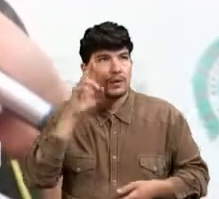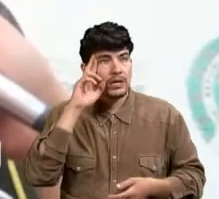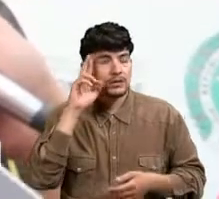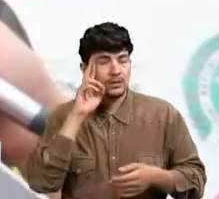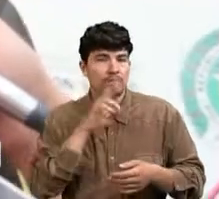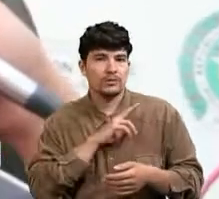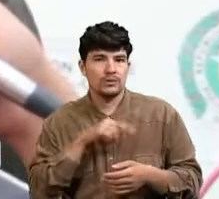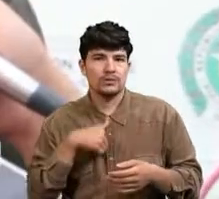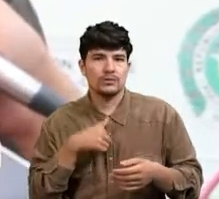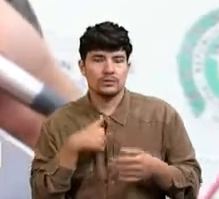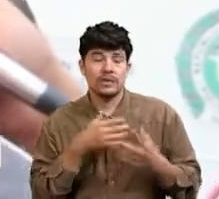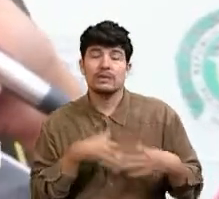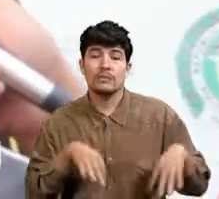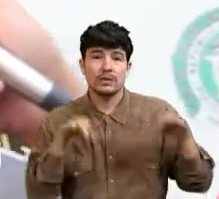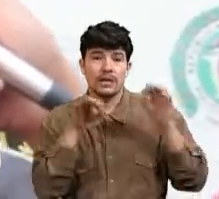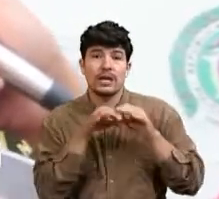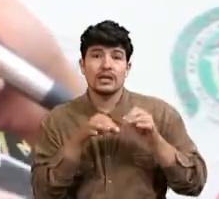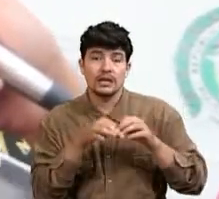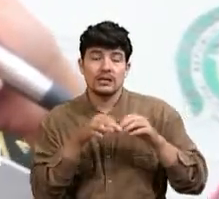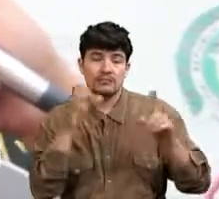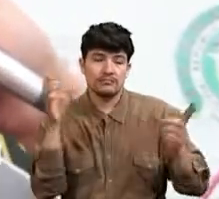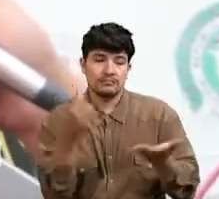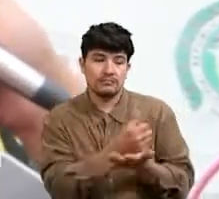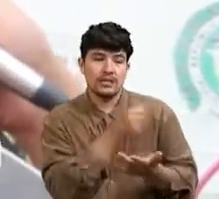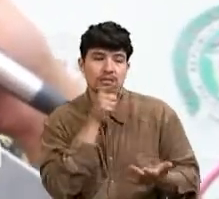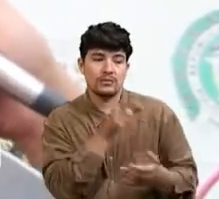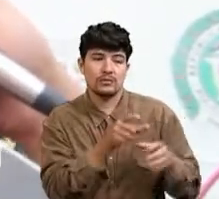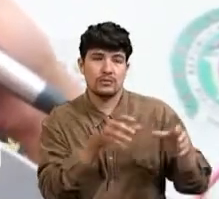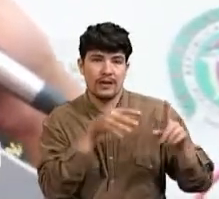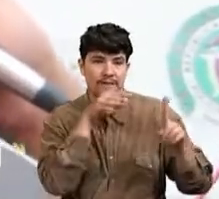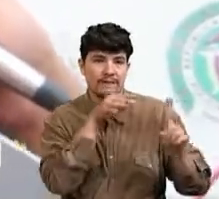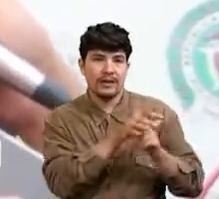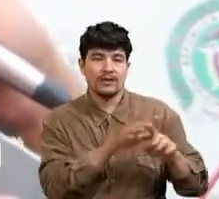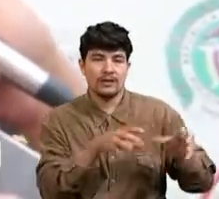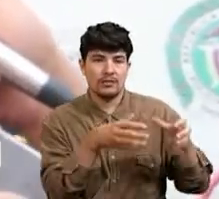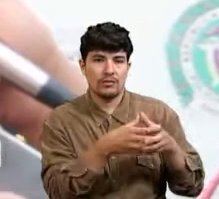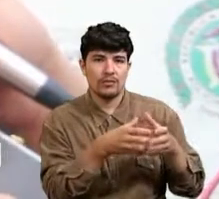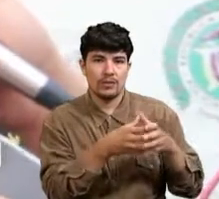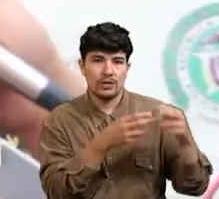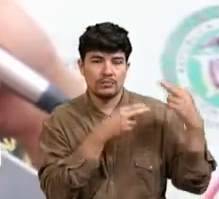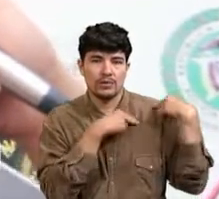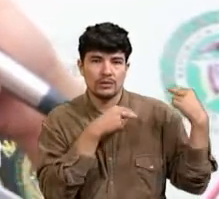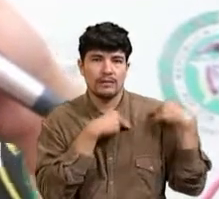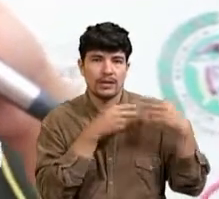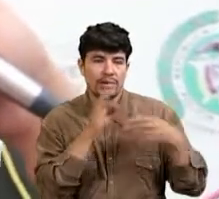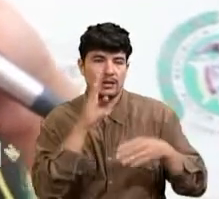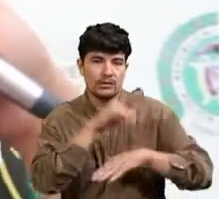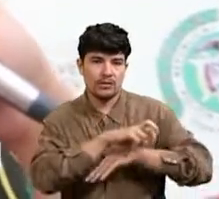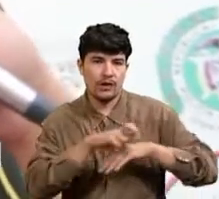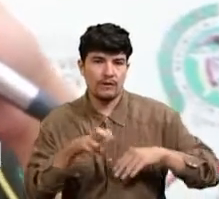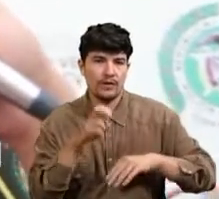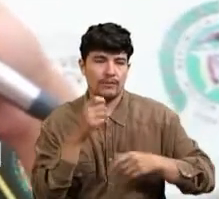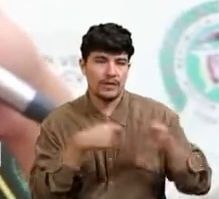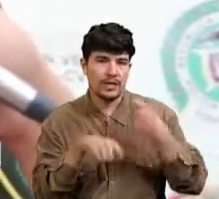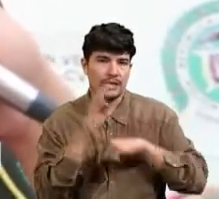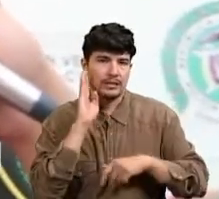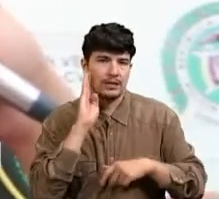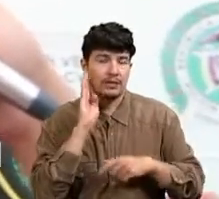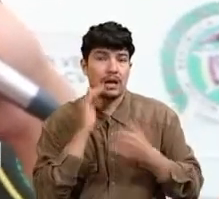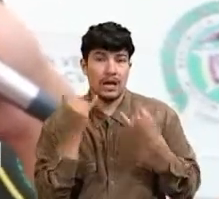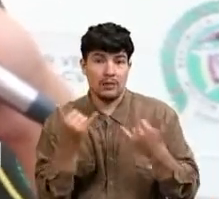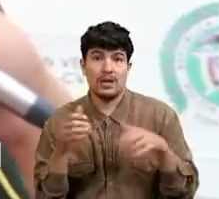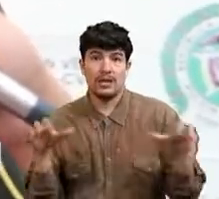que se da a estas a estos grupos delincuenciales dedicados a este delito que tanto afecta